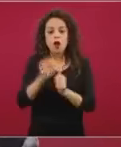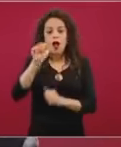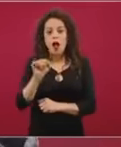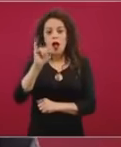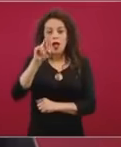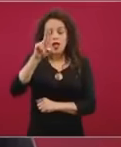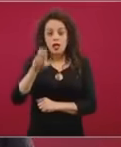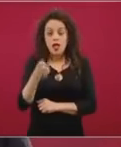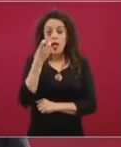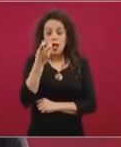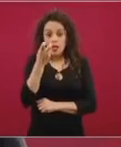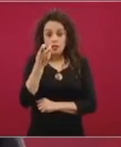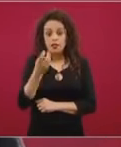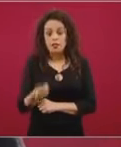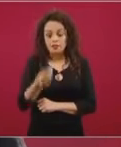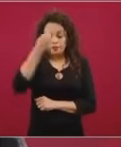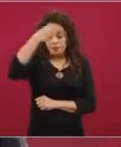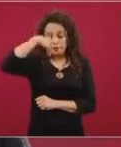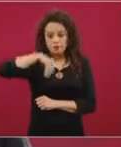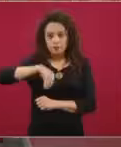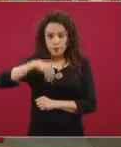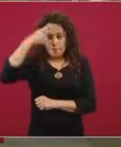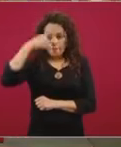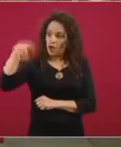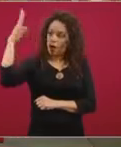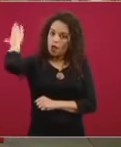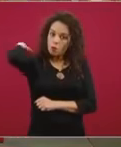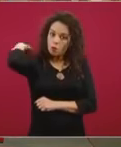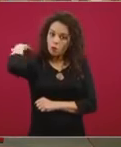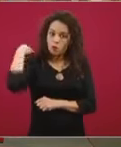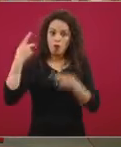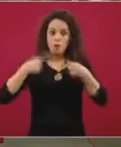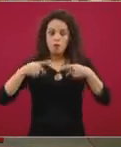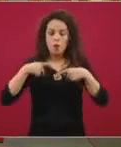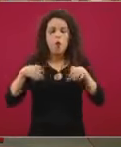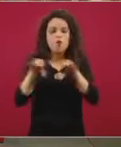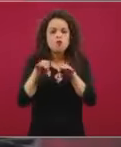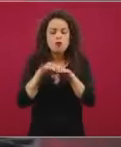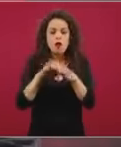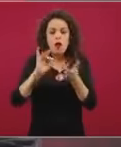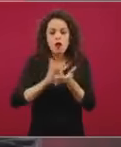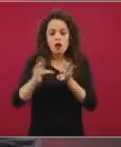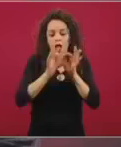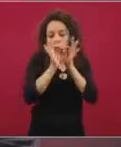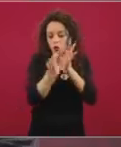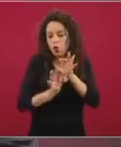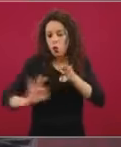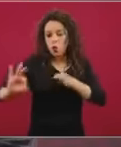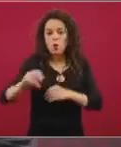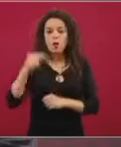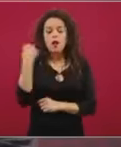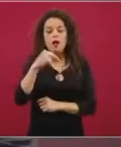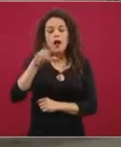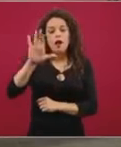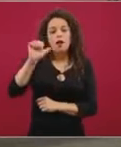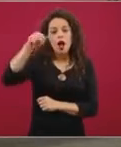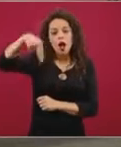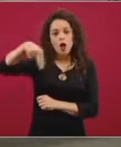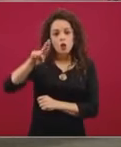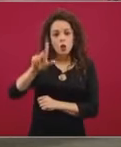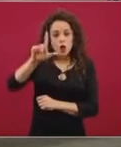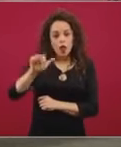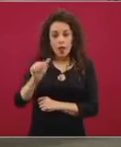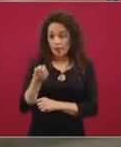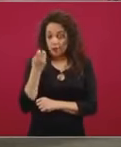pone en los pulmones de una persona a través de un tubo llamado cánula. Y esta